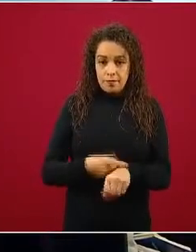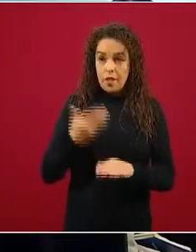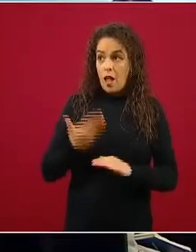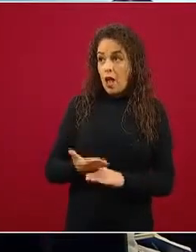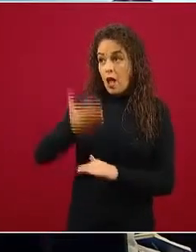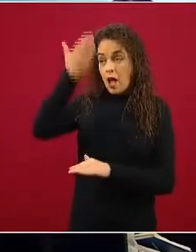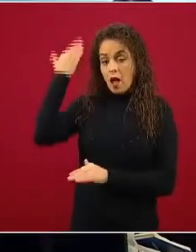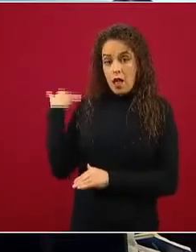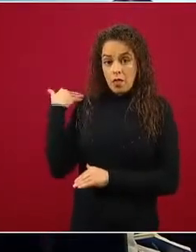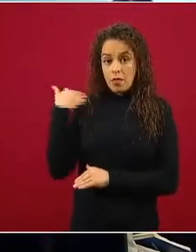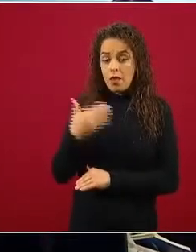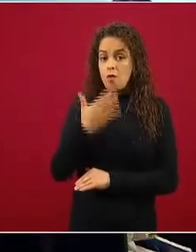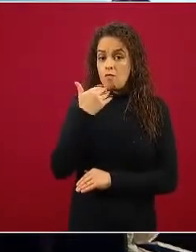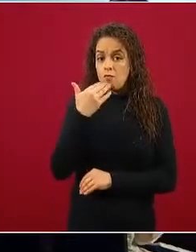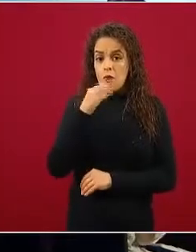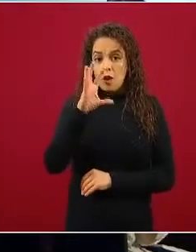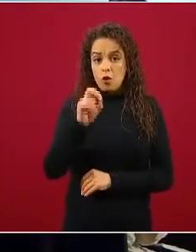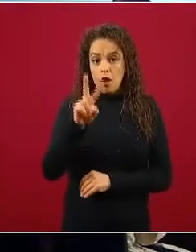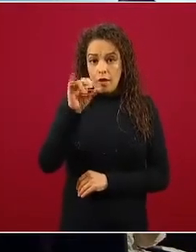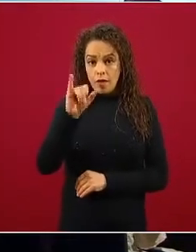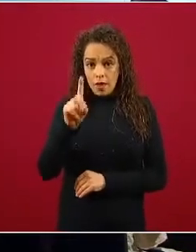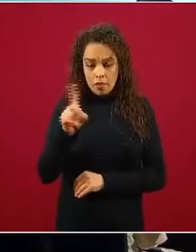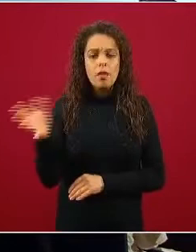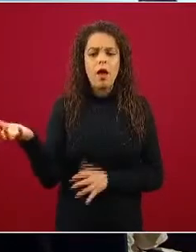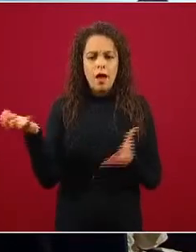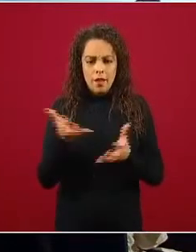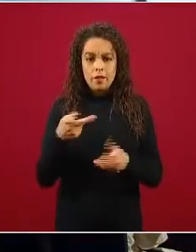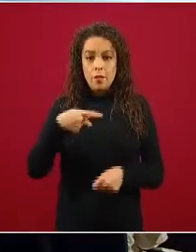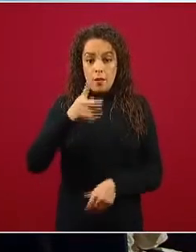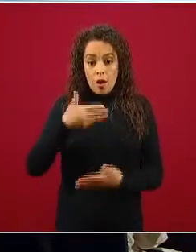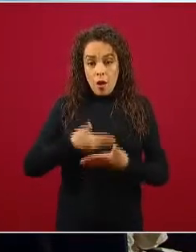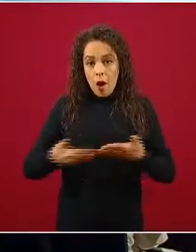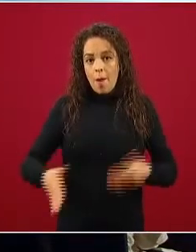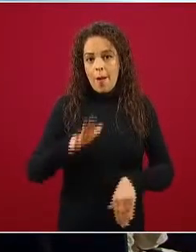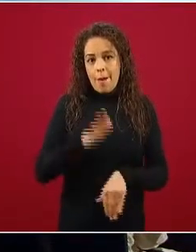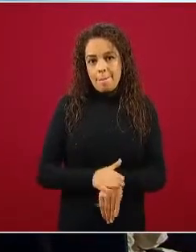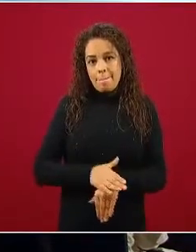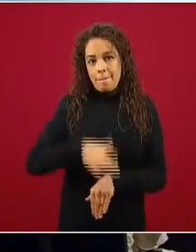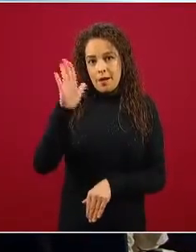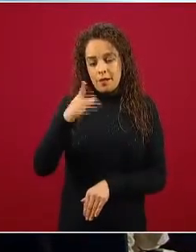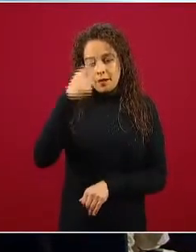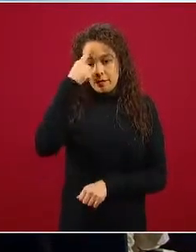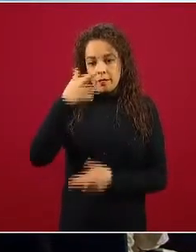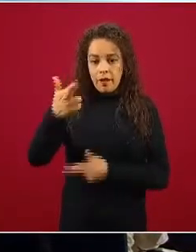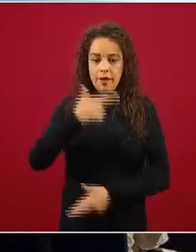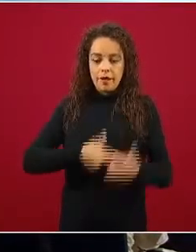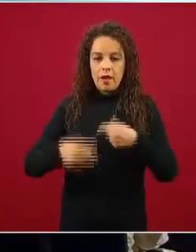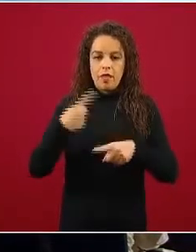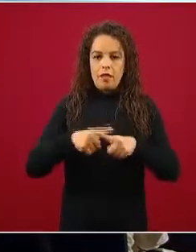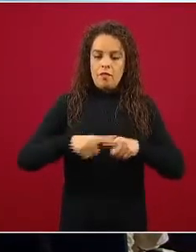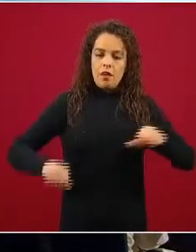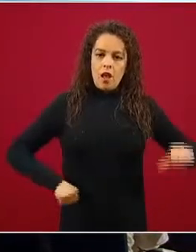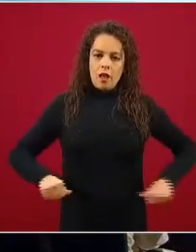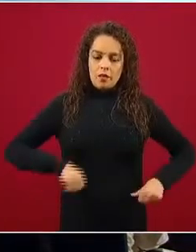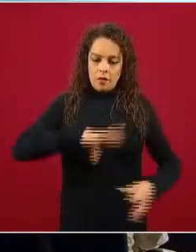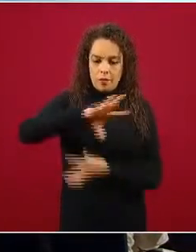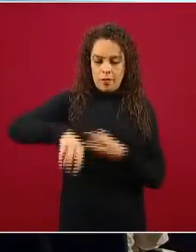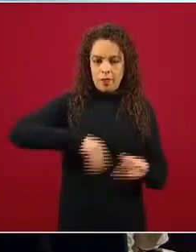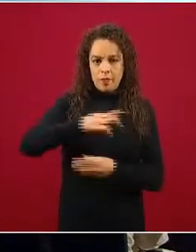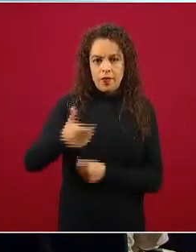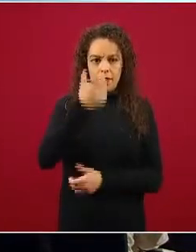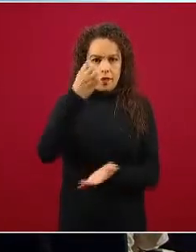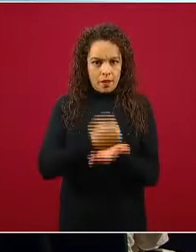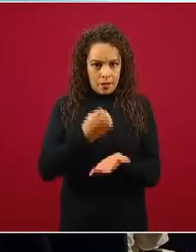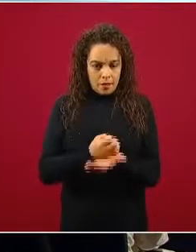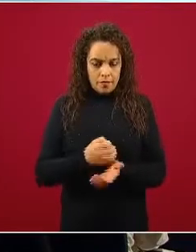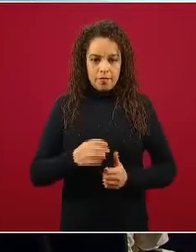con mayor razón ahora en este sano retorno a las actividades económicas. Y así debe de ser, porque